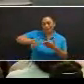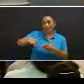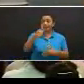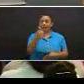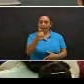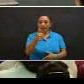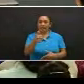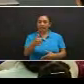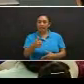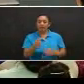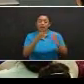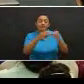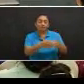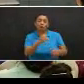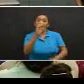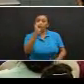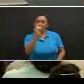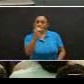ponga siervo.